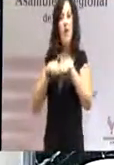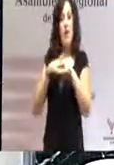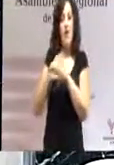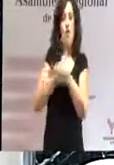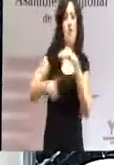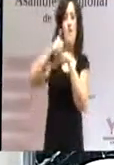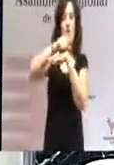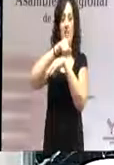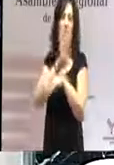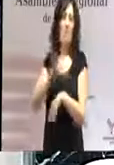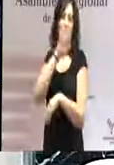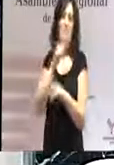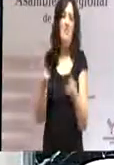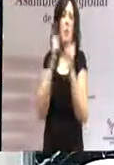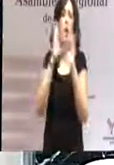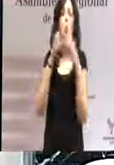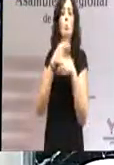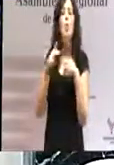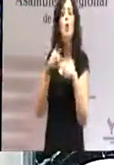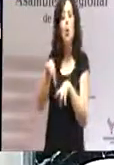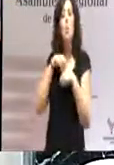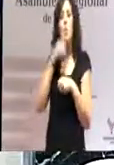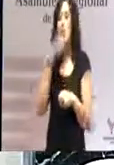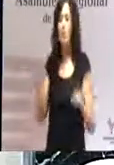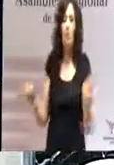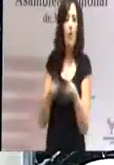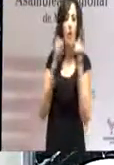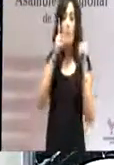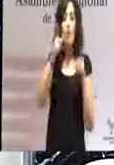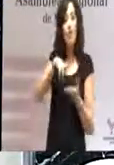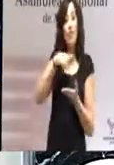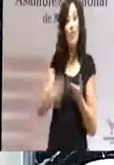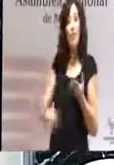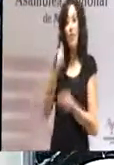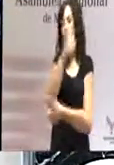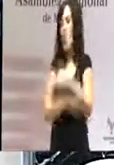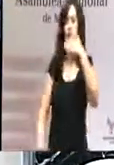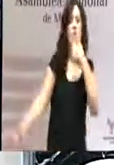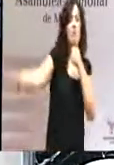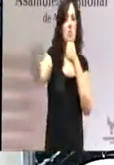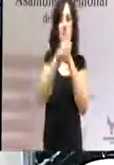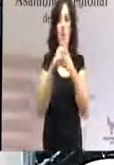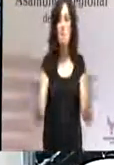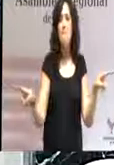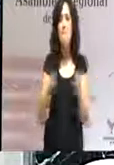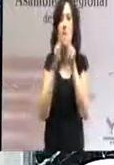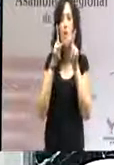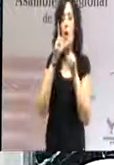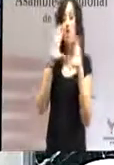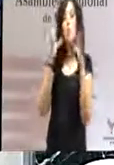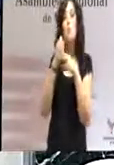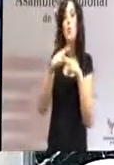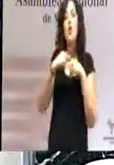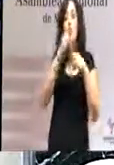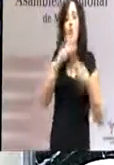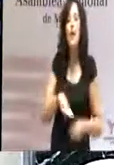para nosotros la región de Murcia está y estará siempre por encima de bandos, colores y